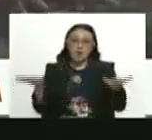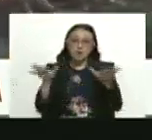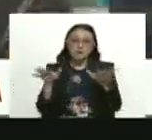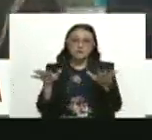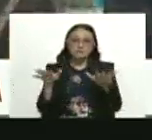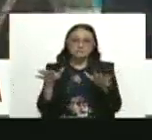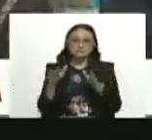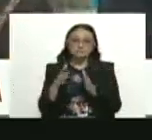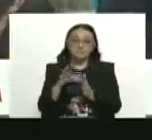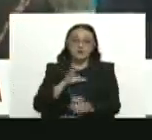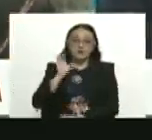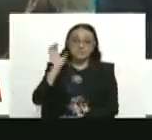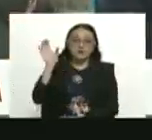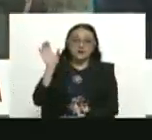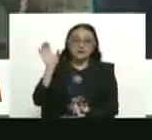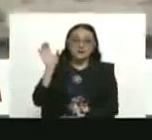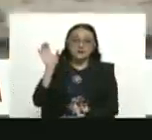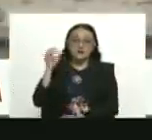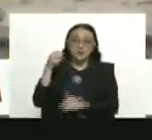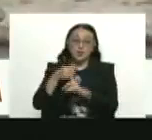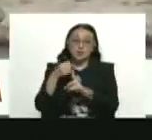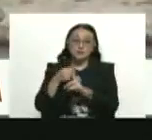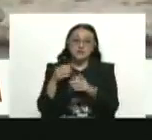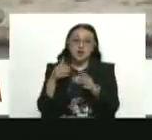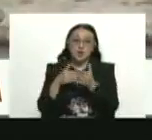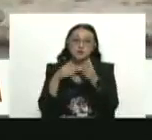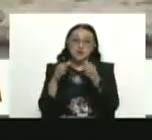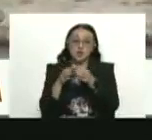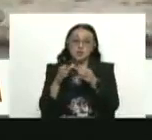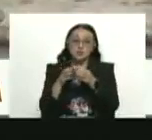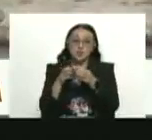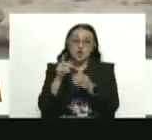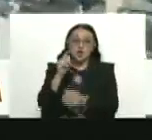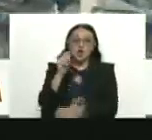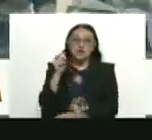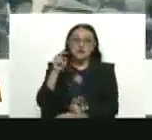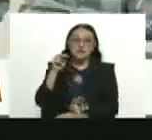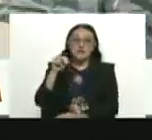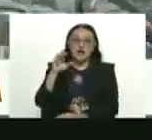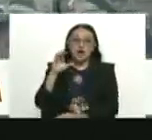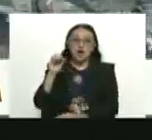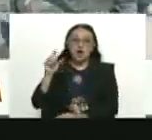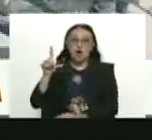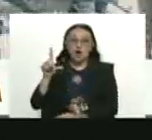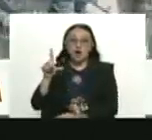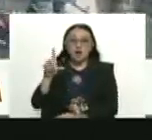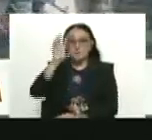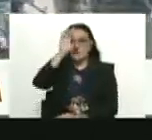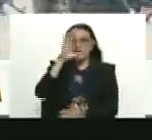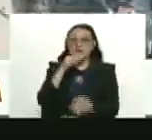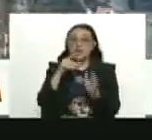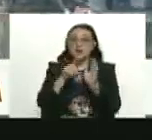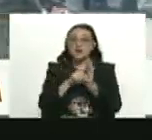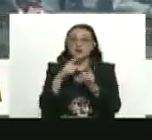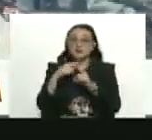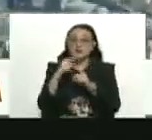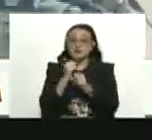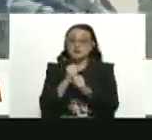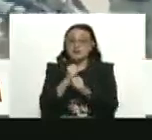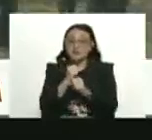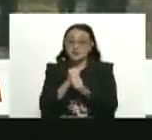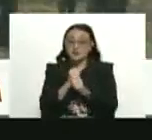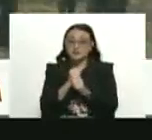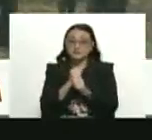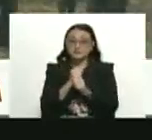y ancho de la patria en la lucha contra los grupos Tancol, GEDO, minería ilegal, en las diferentes operaciones que se ejecutan en